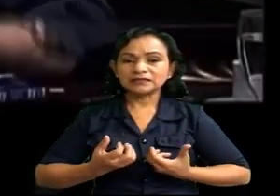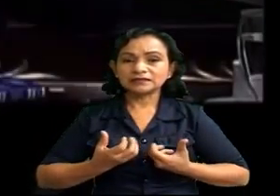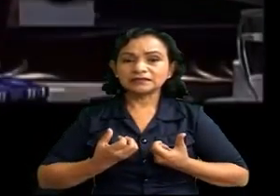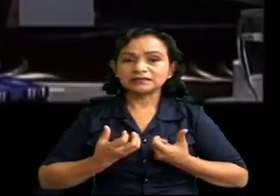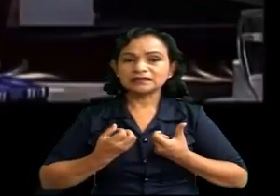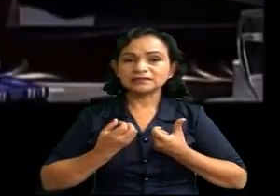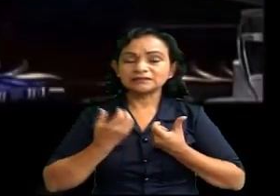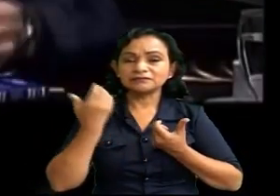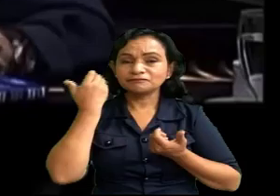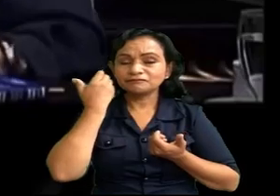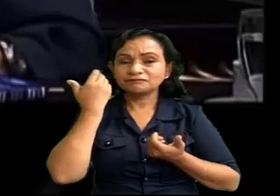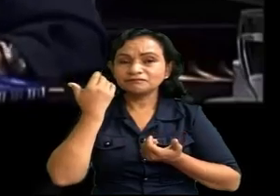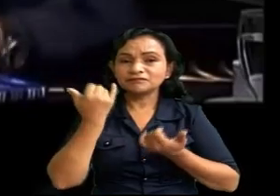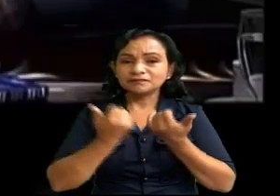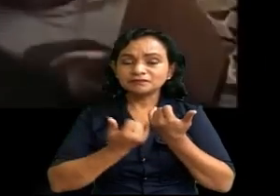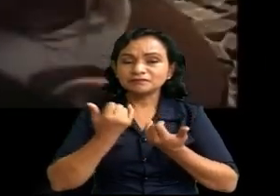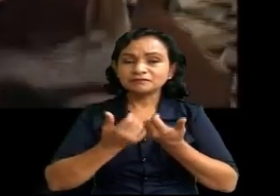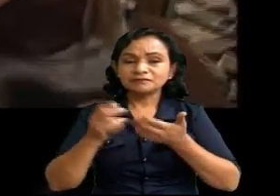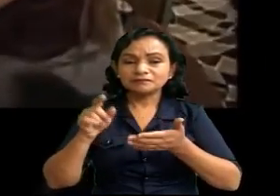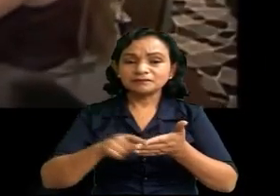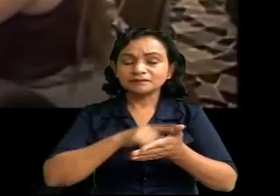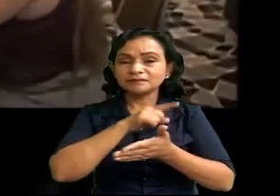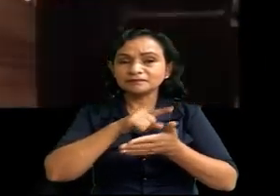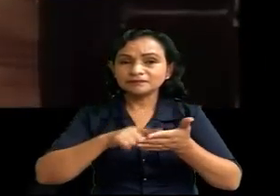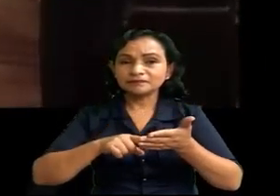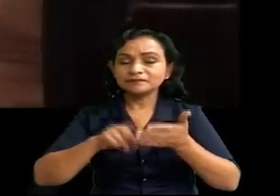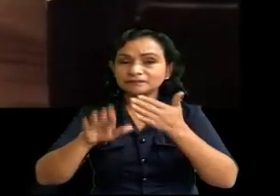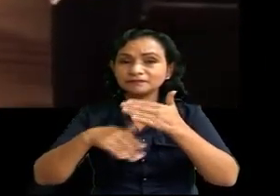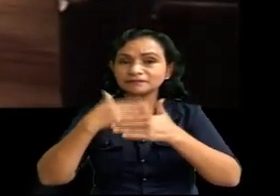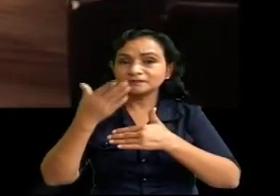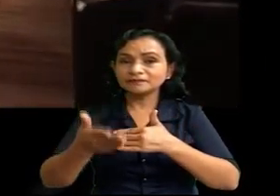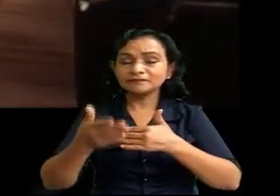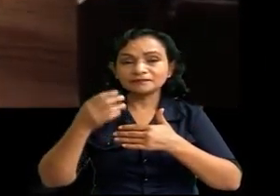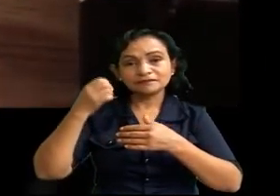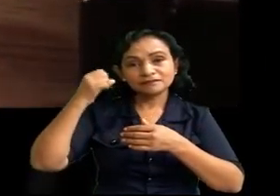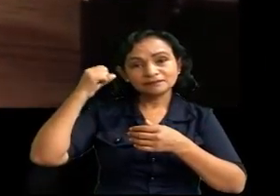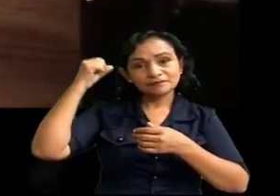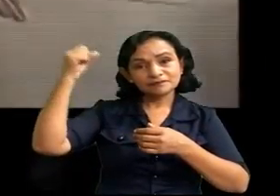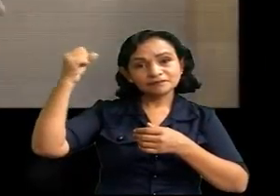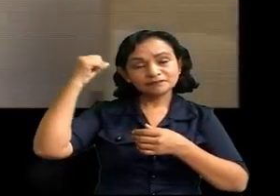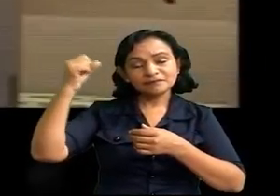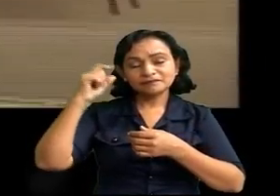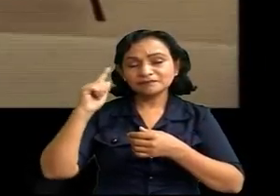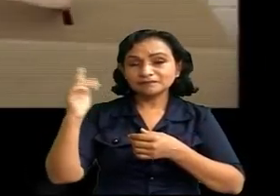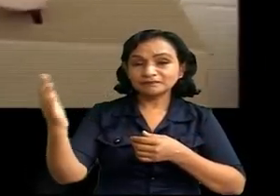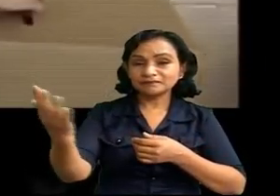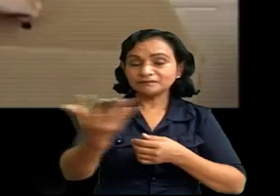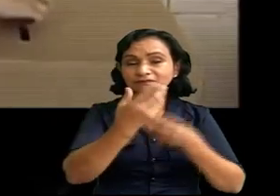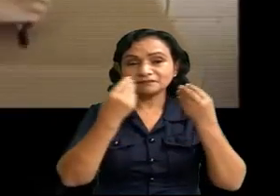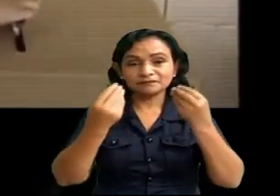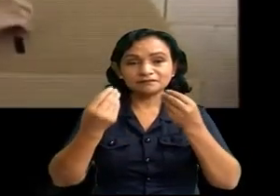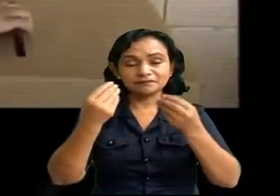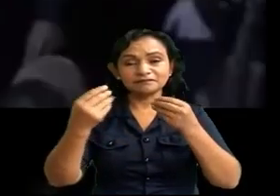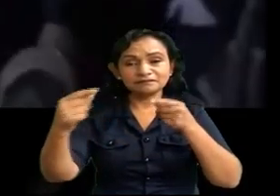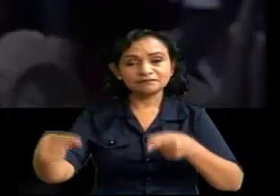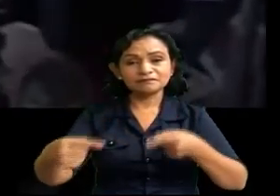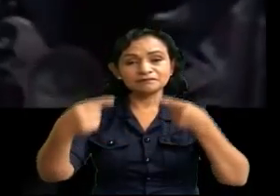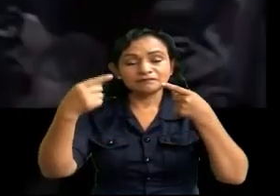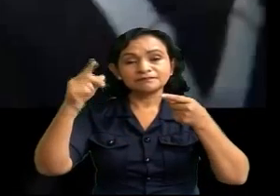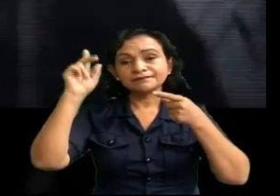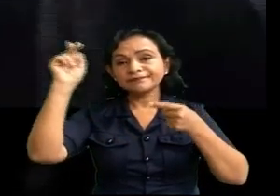pese a su enfermedad se presentó a las elecciones presidenciales, las cuales ganaría ampliamente frente a una oposición